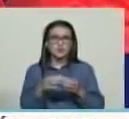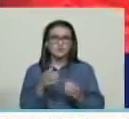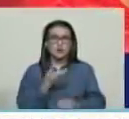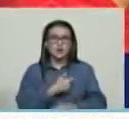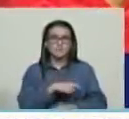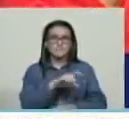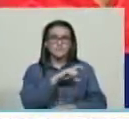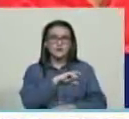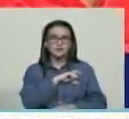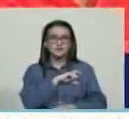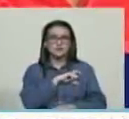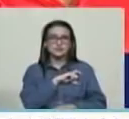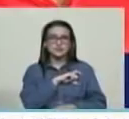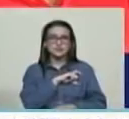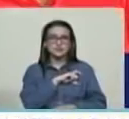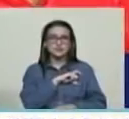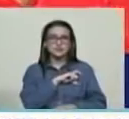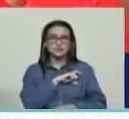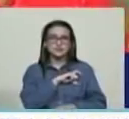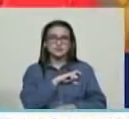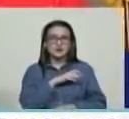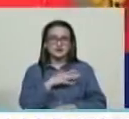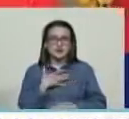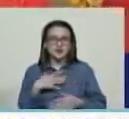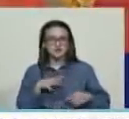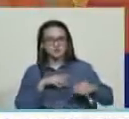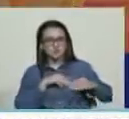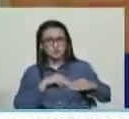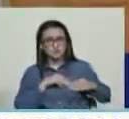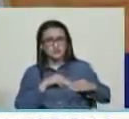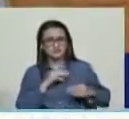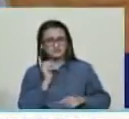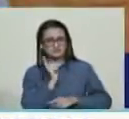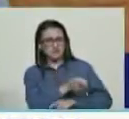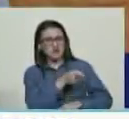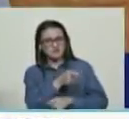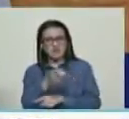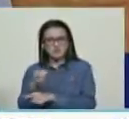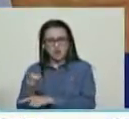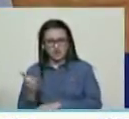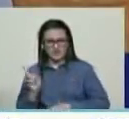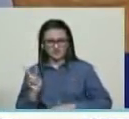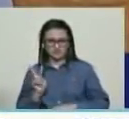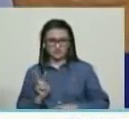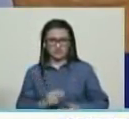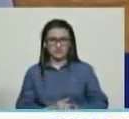español en querer asumir que puede darle órdenes a Venezuela,